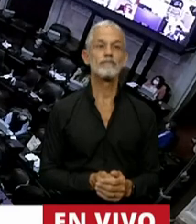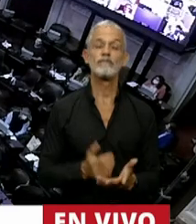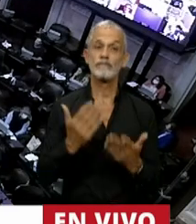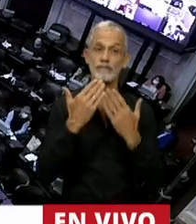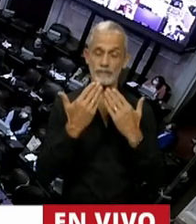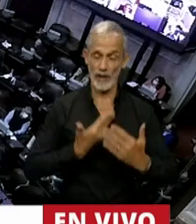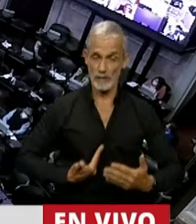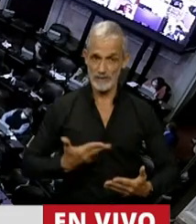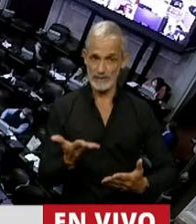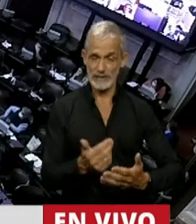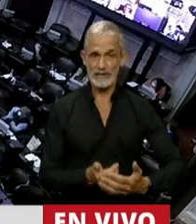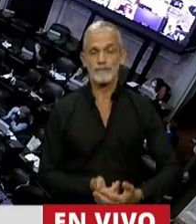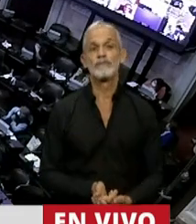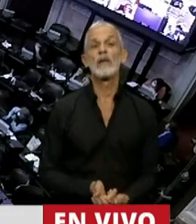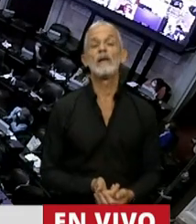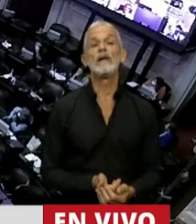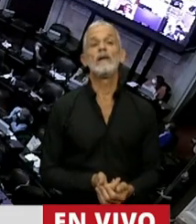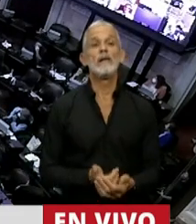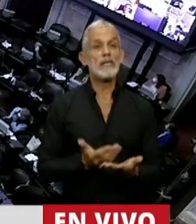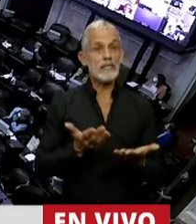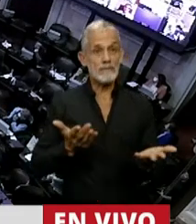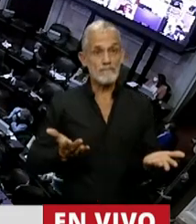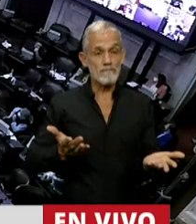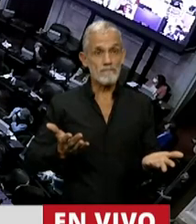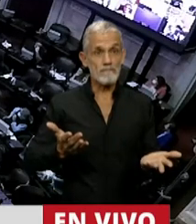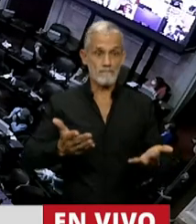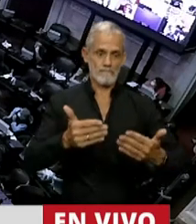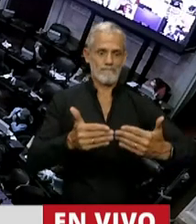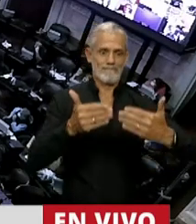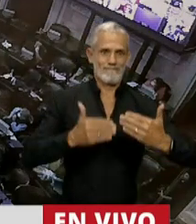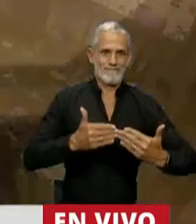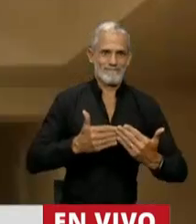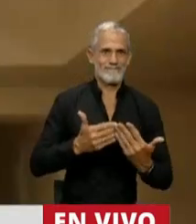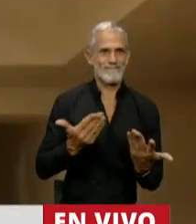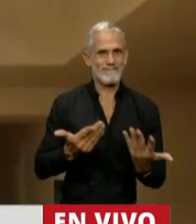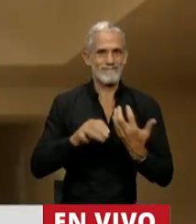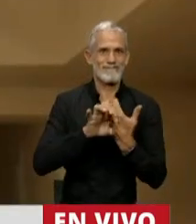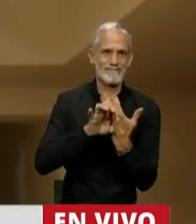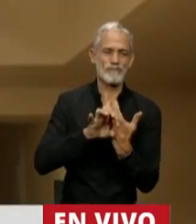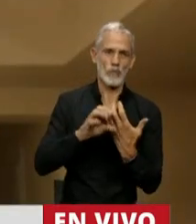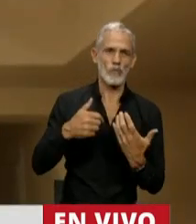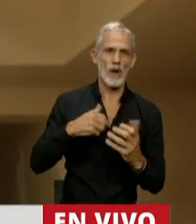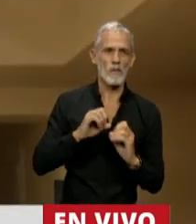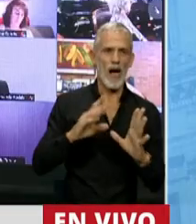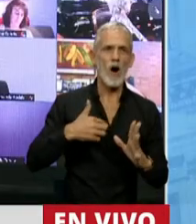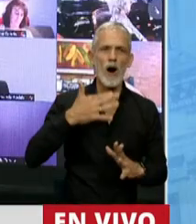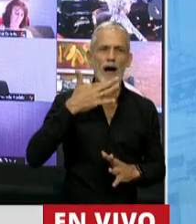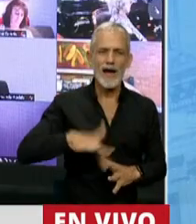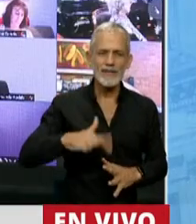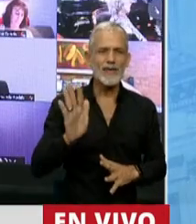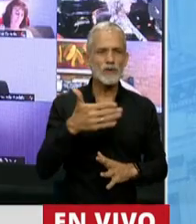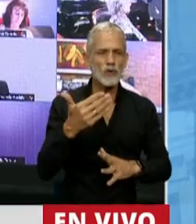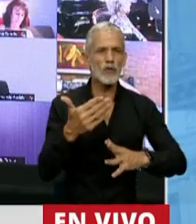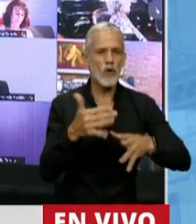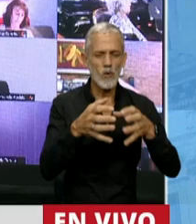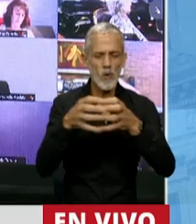Gracias, presidente. Bueno, claro, estando de este lado, hay una desventaja, ahora lo entiendo a todos los colegas de todos